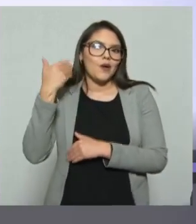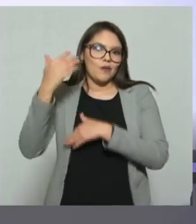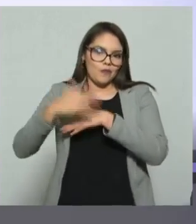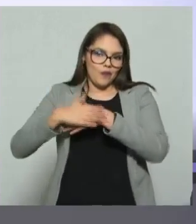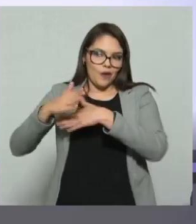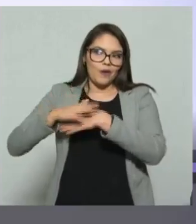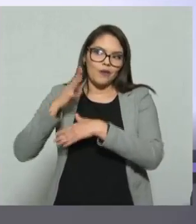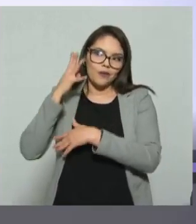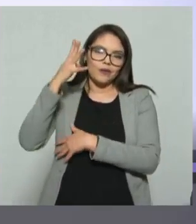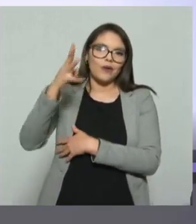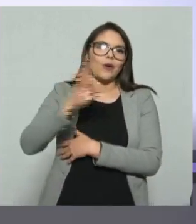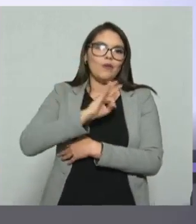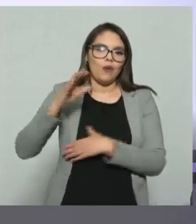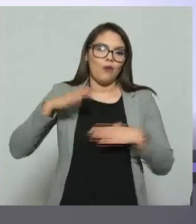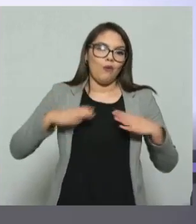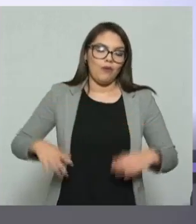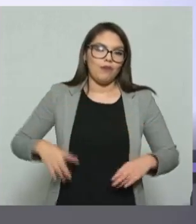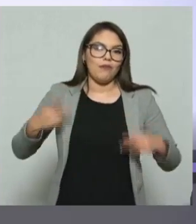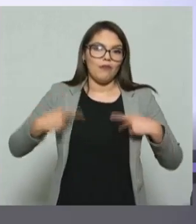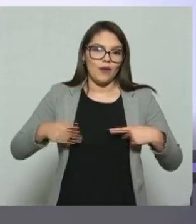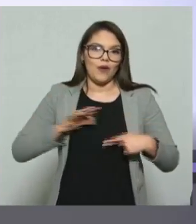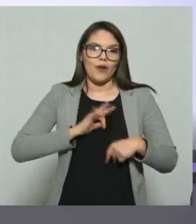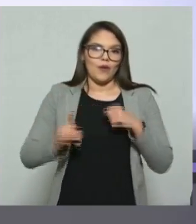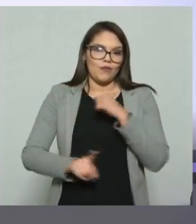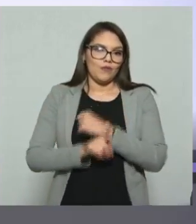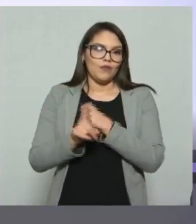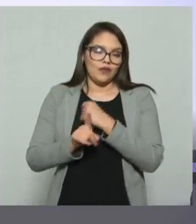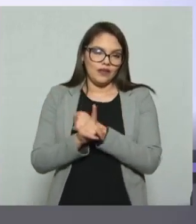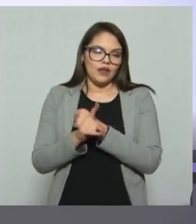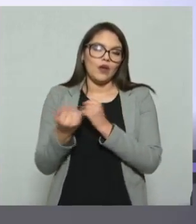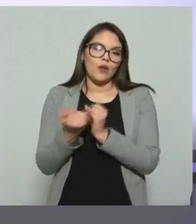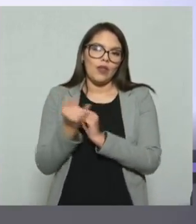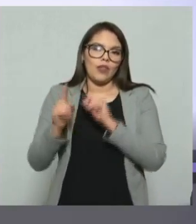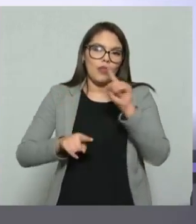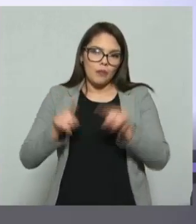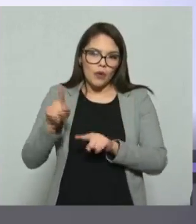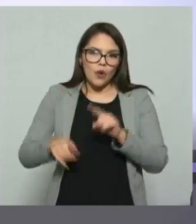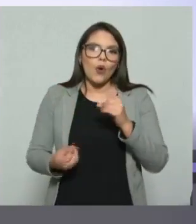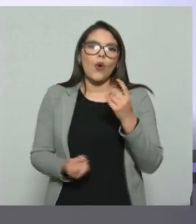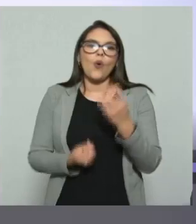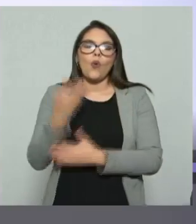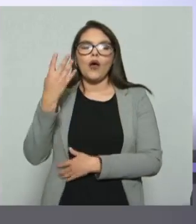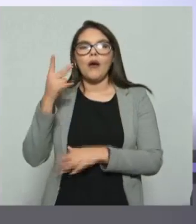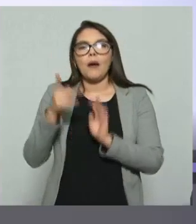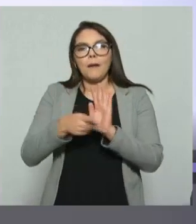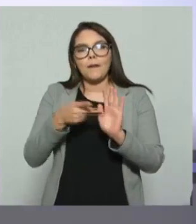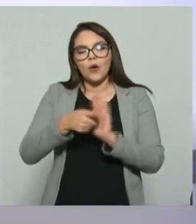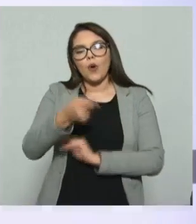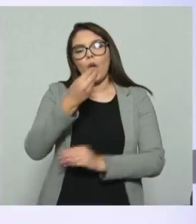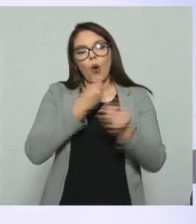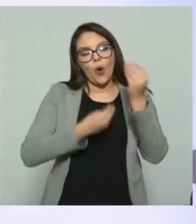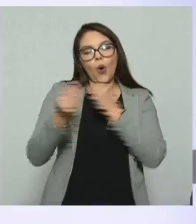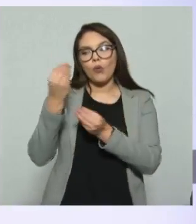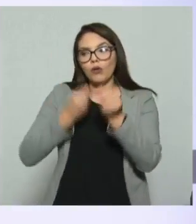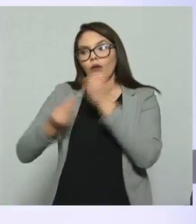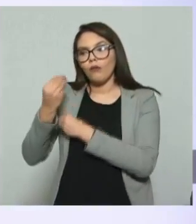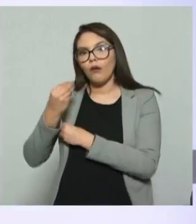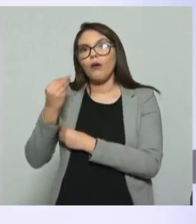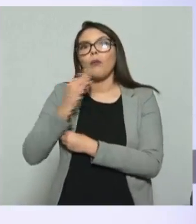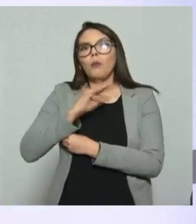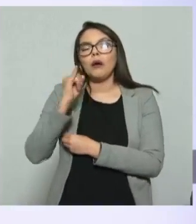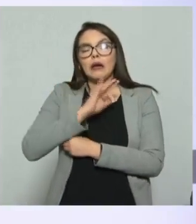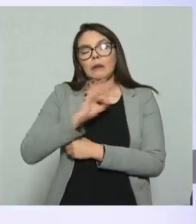humano y sí, pues claro, va a depender del consumo, la cantidad y la frecuencia con la que se consuma para que estos realmente